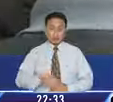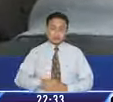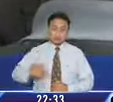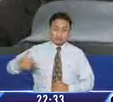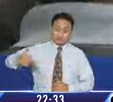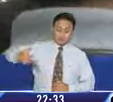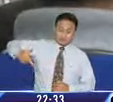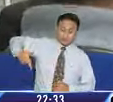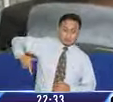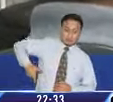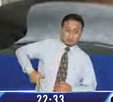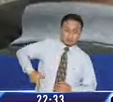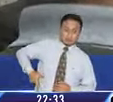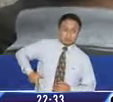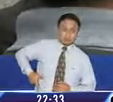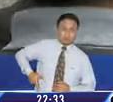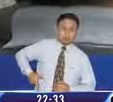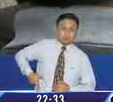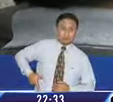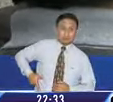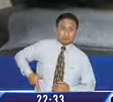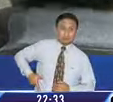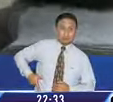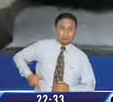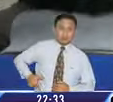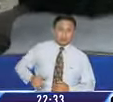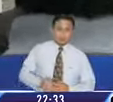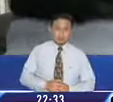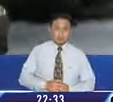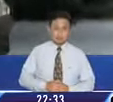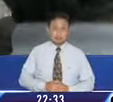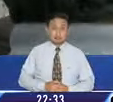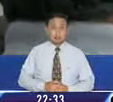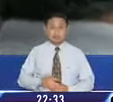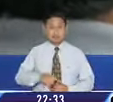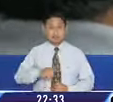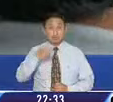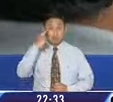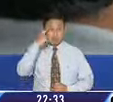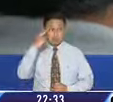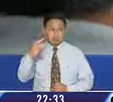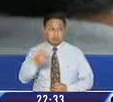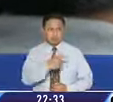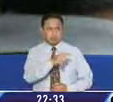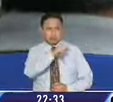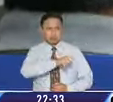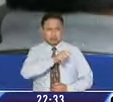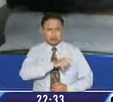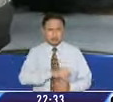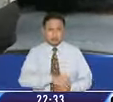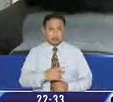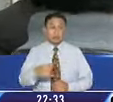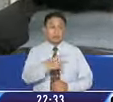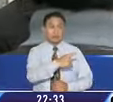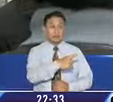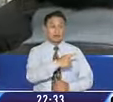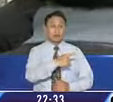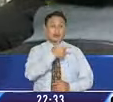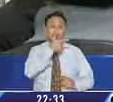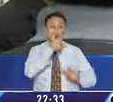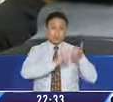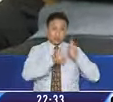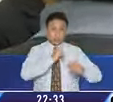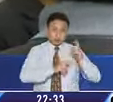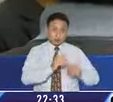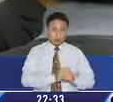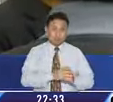aquí. Una pistola más o menos de este porte así. Entonces yo pensé de que este señor venía justamente pues a la licorería,